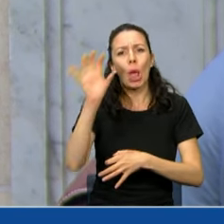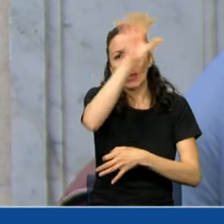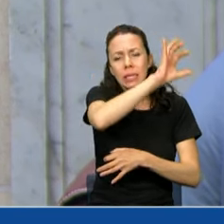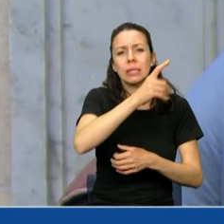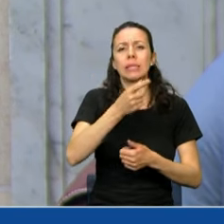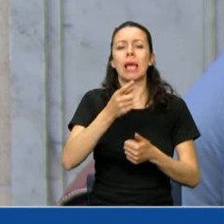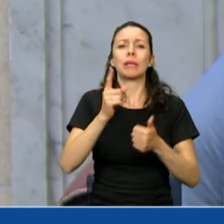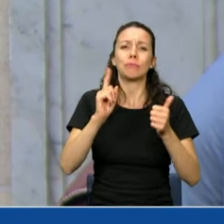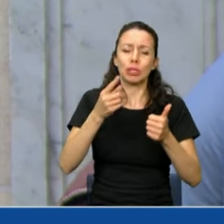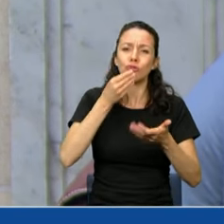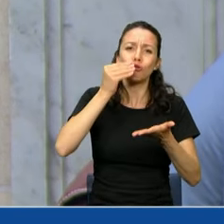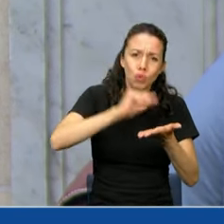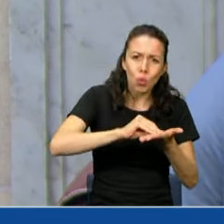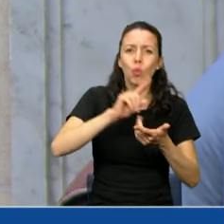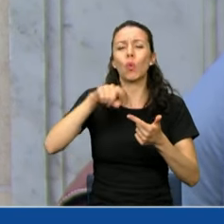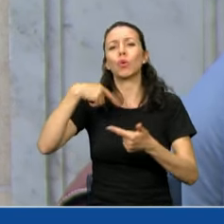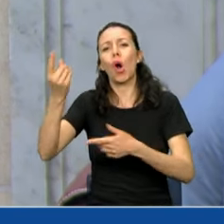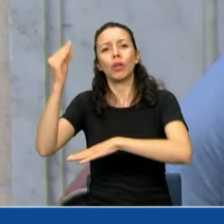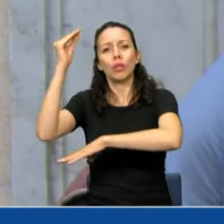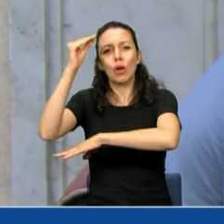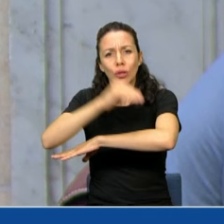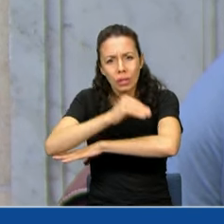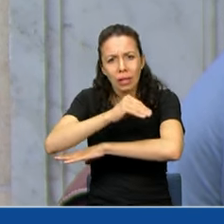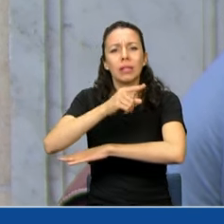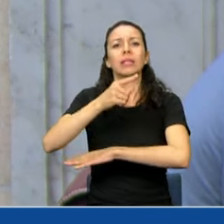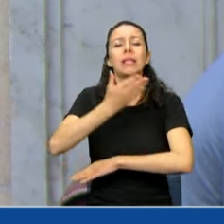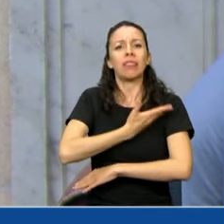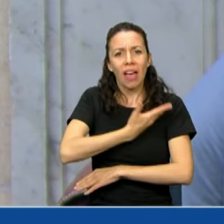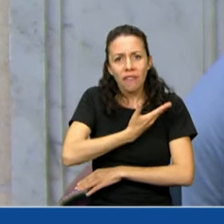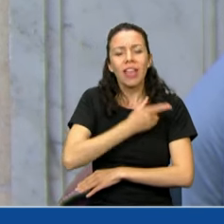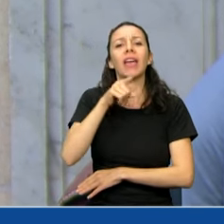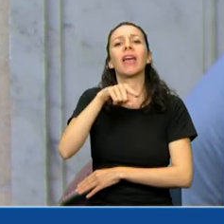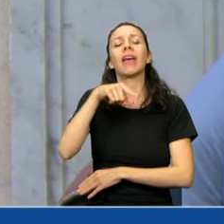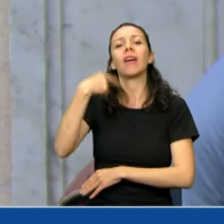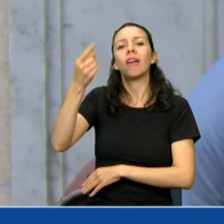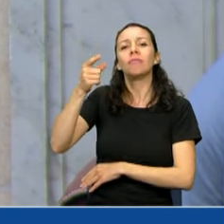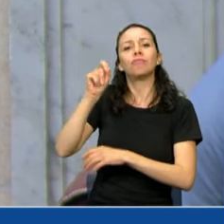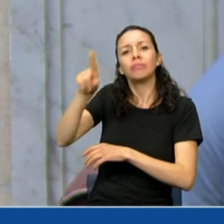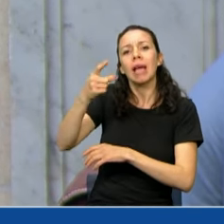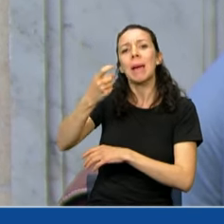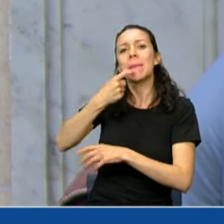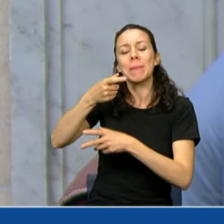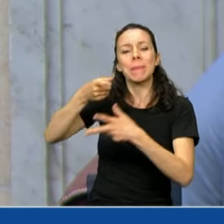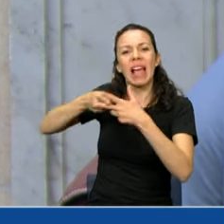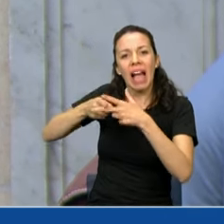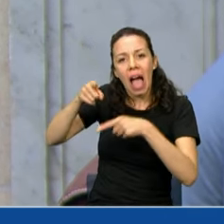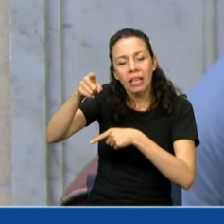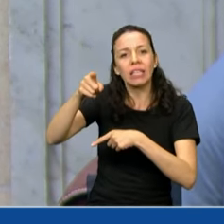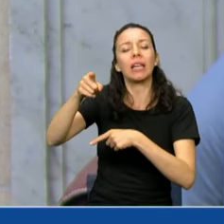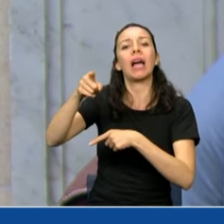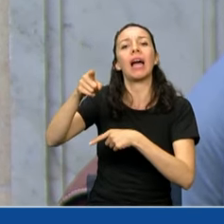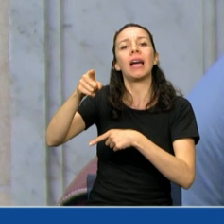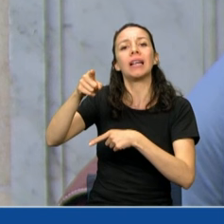provincia de estaba nombrando a la provincia de Santa Fe con su metal mecánica y esto comprende